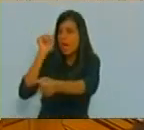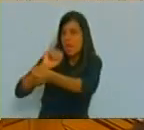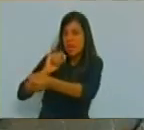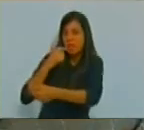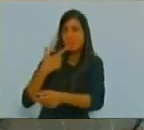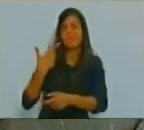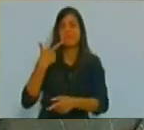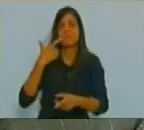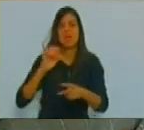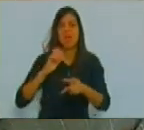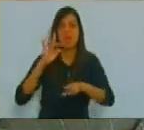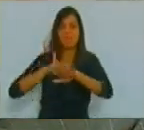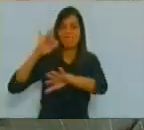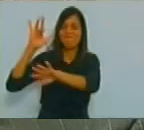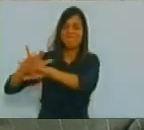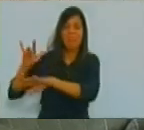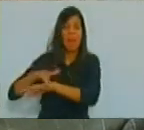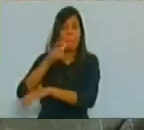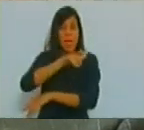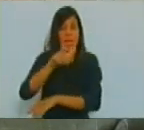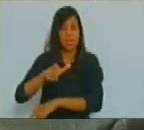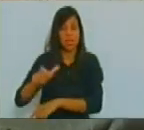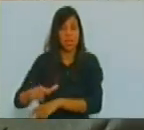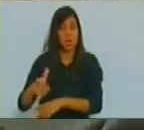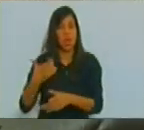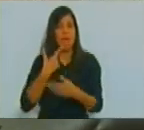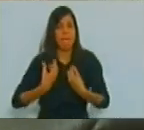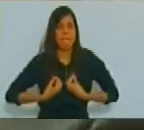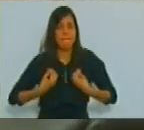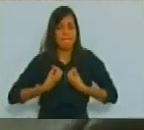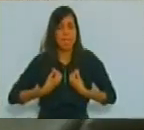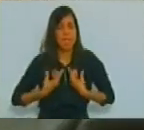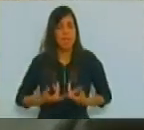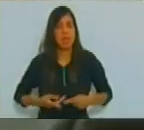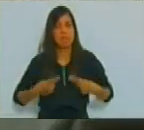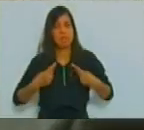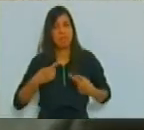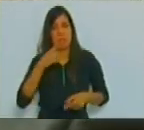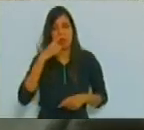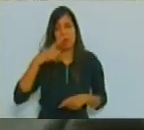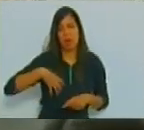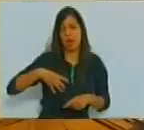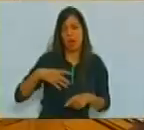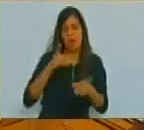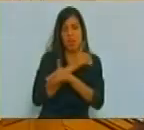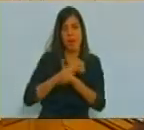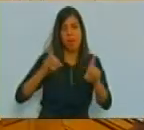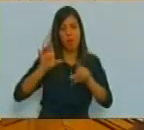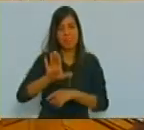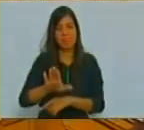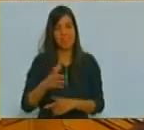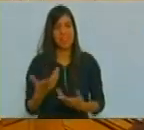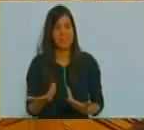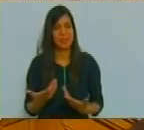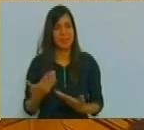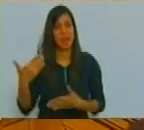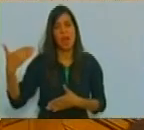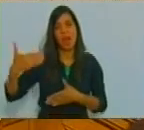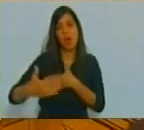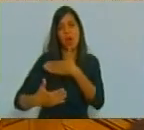la calidad de vida pero desde el esquema de la democracia burguesa y por lo tanto generan